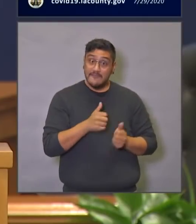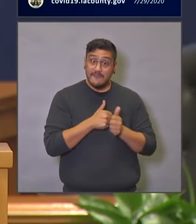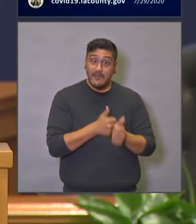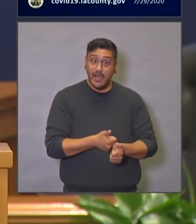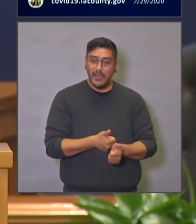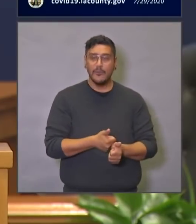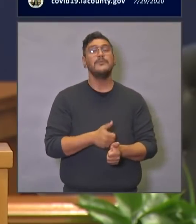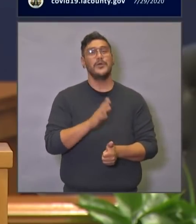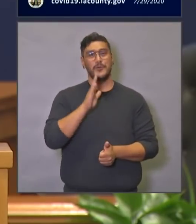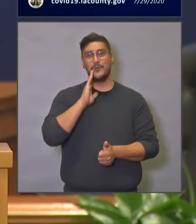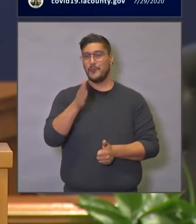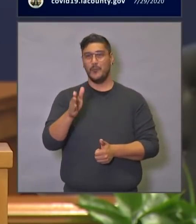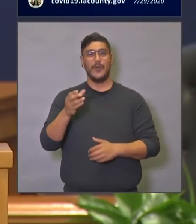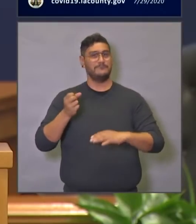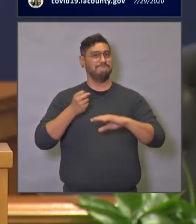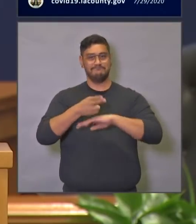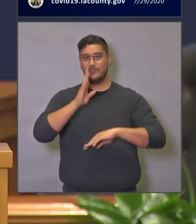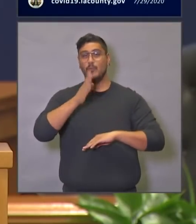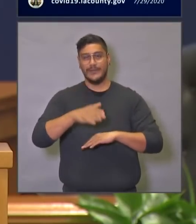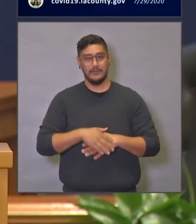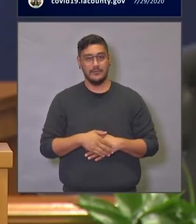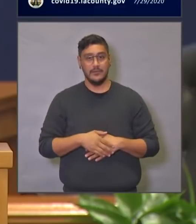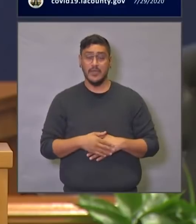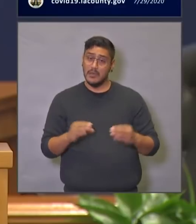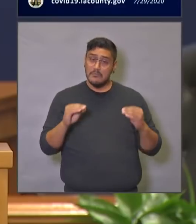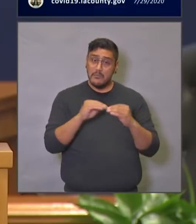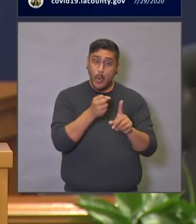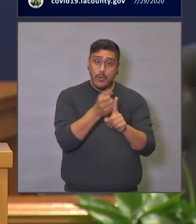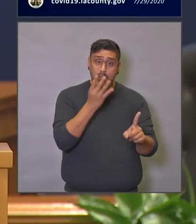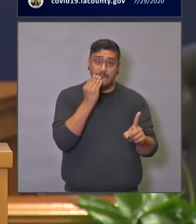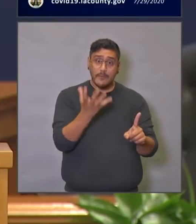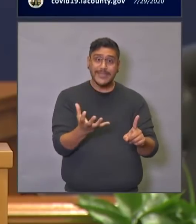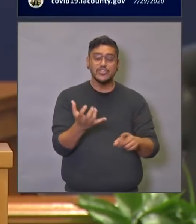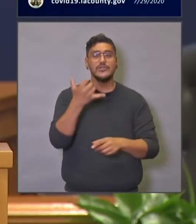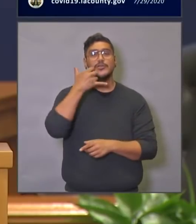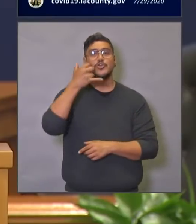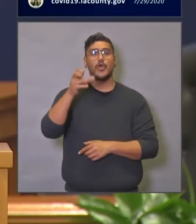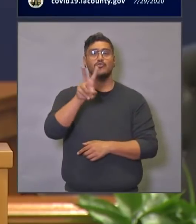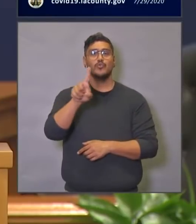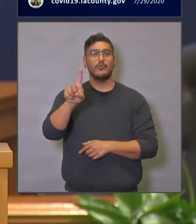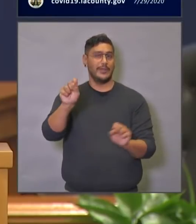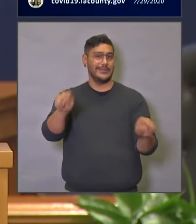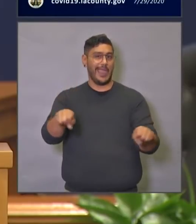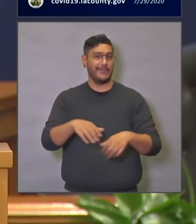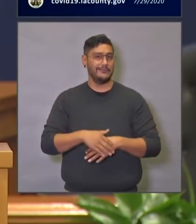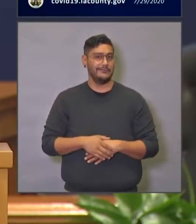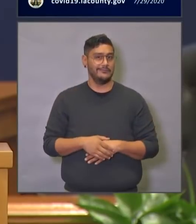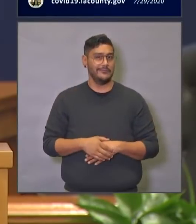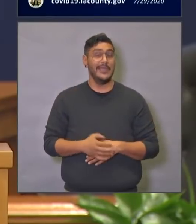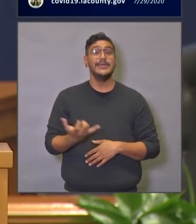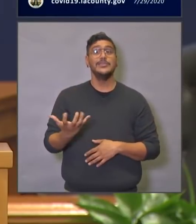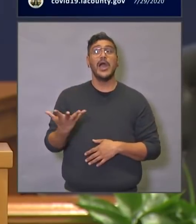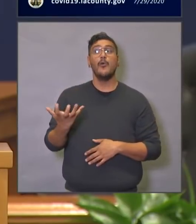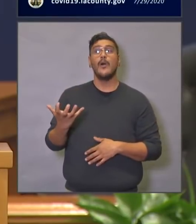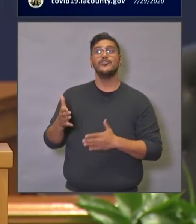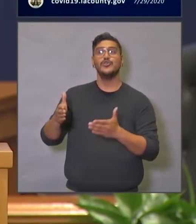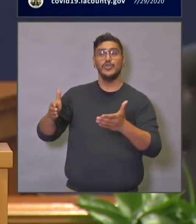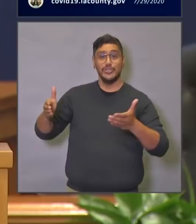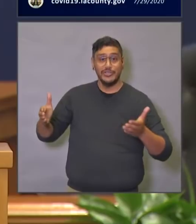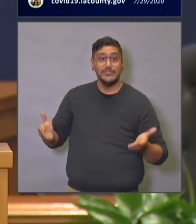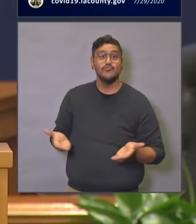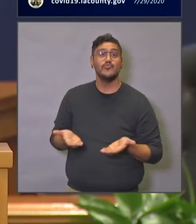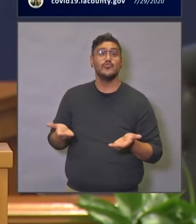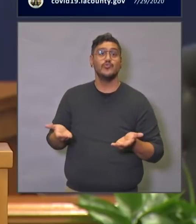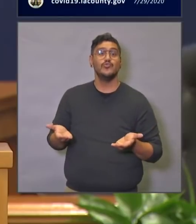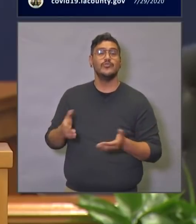más información sobre pruebas, recursos, pueden llamar 211. Con eso, ahora me gustaría